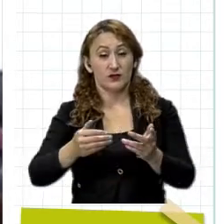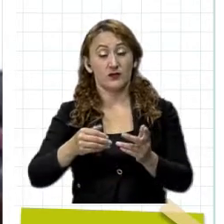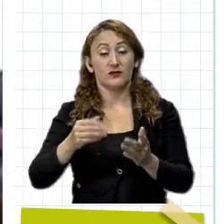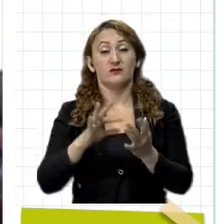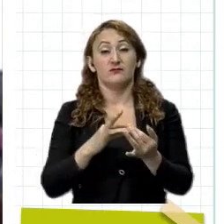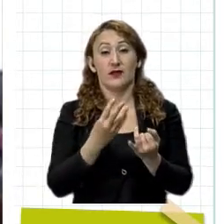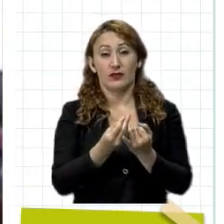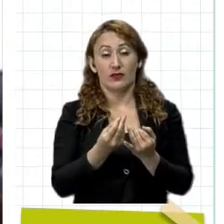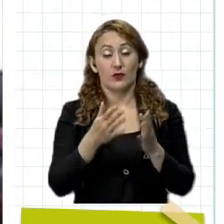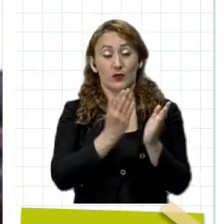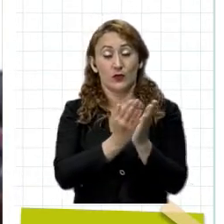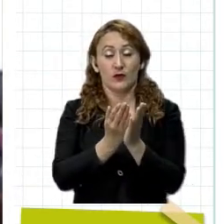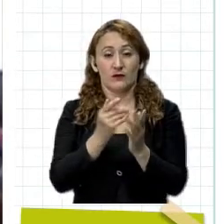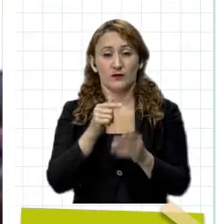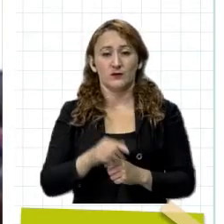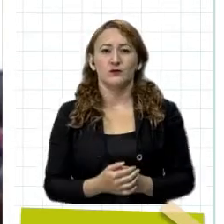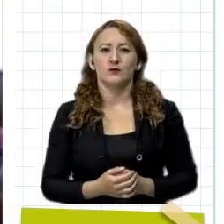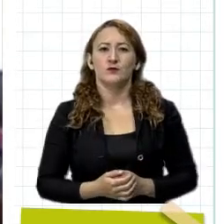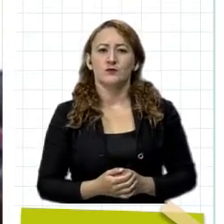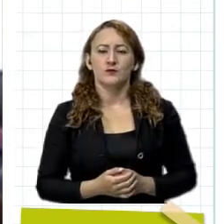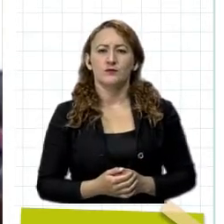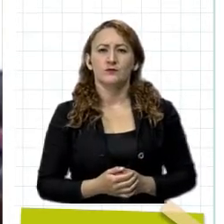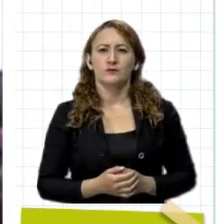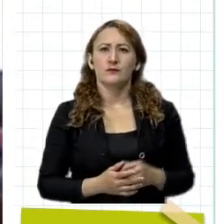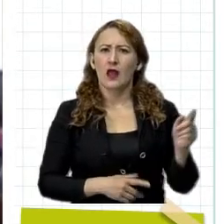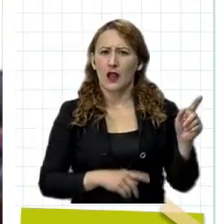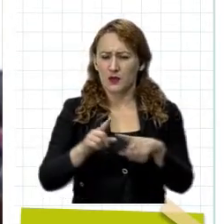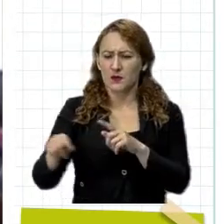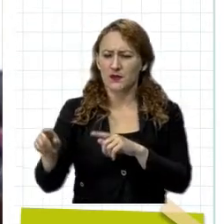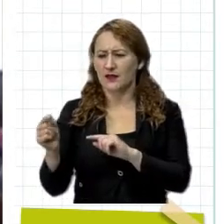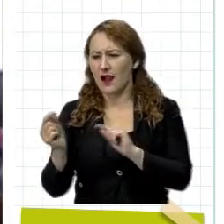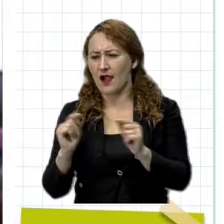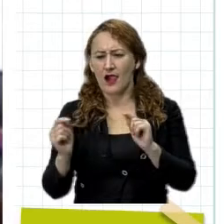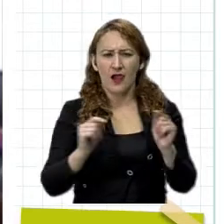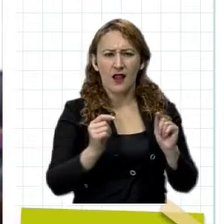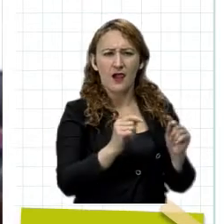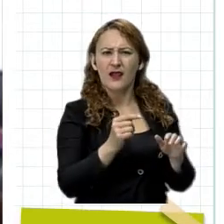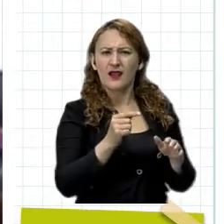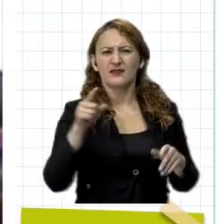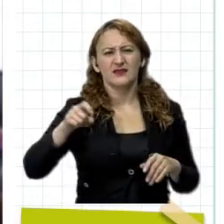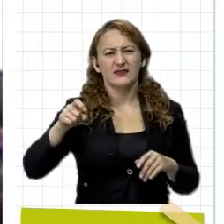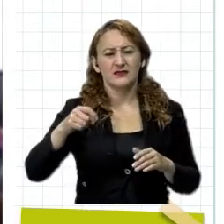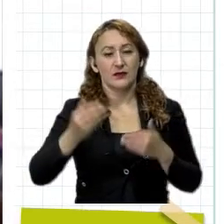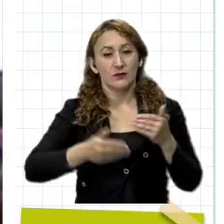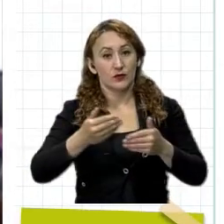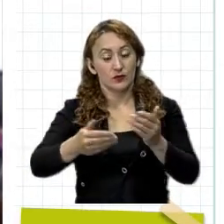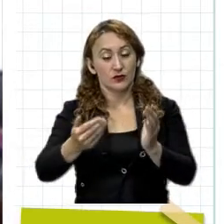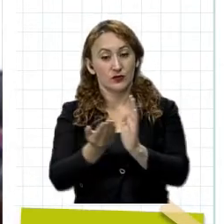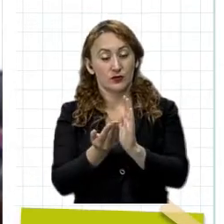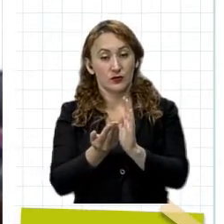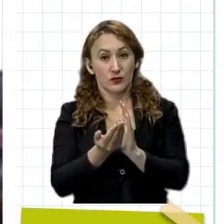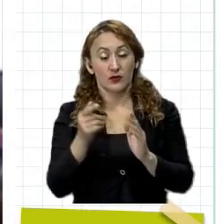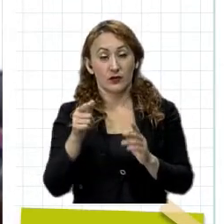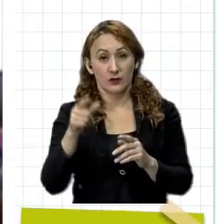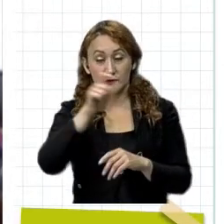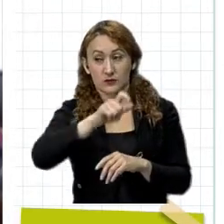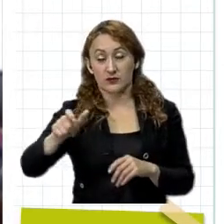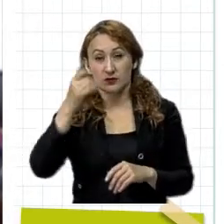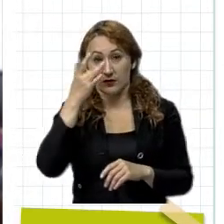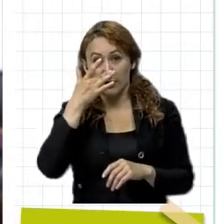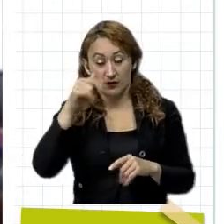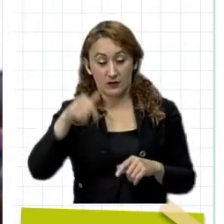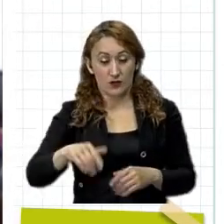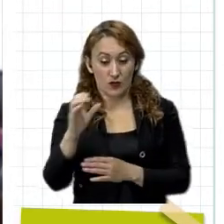etnoeducativos. Algunas de las primeras discusiones sobre la necesidad de procesos etnoeducativos para afrodescendientes en